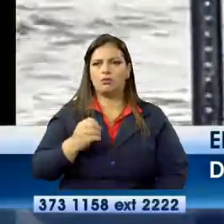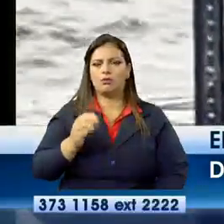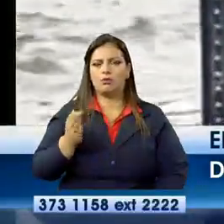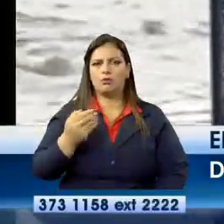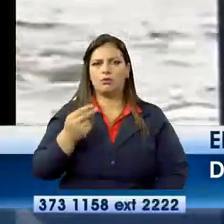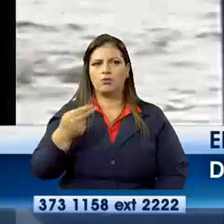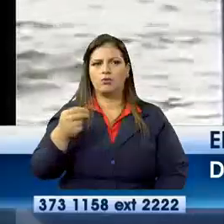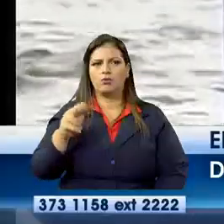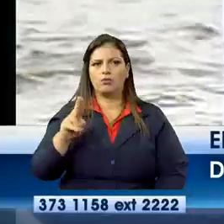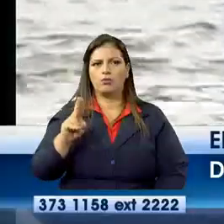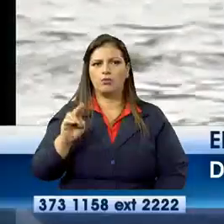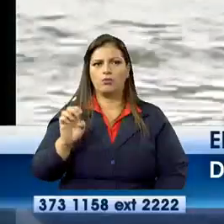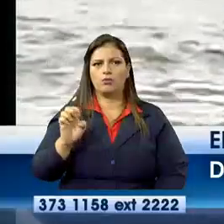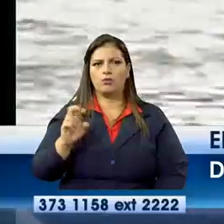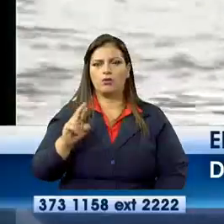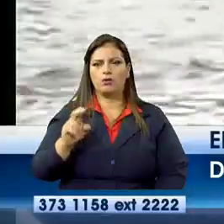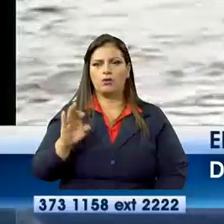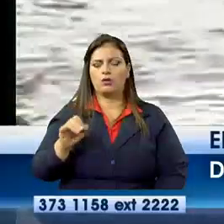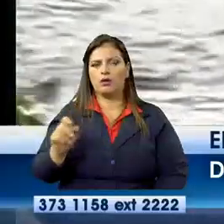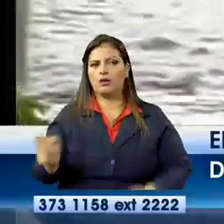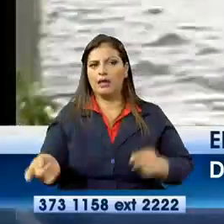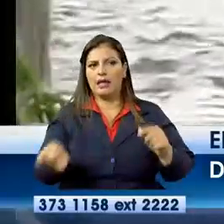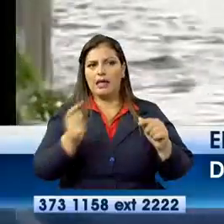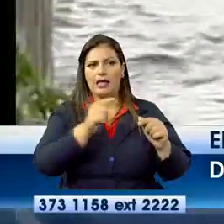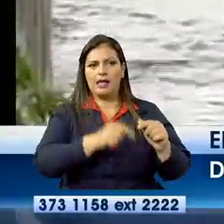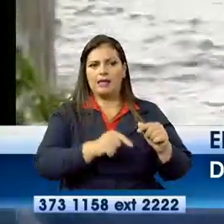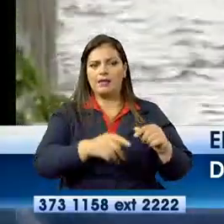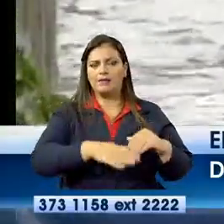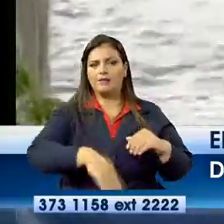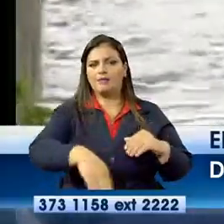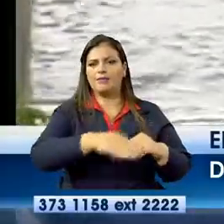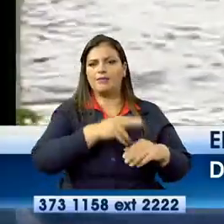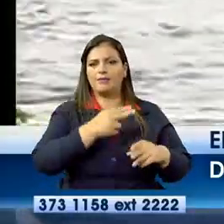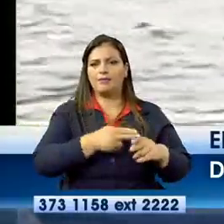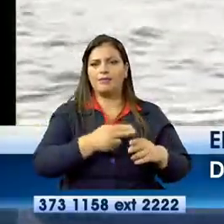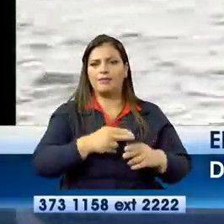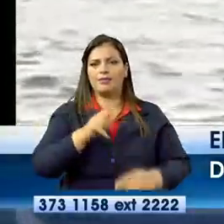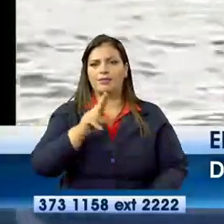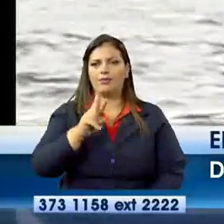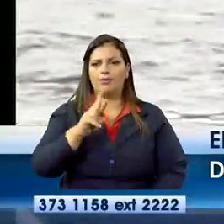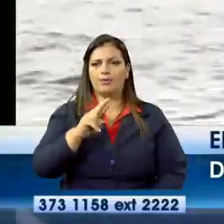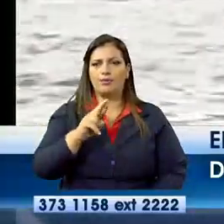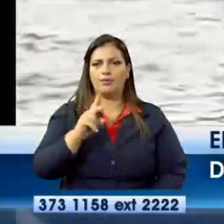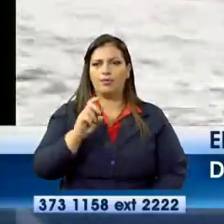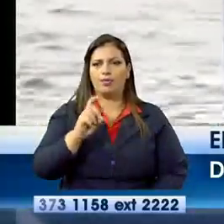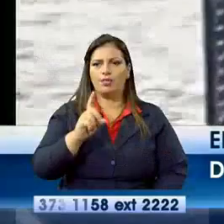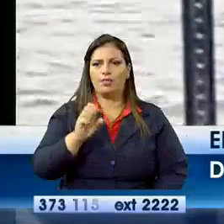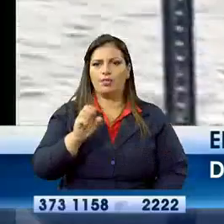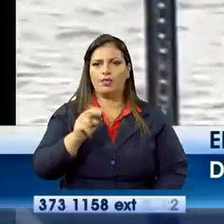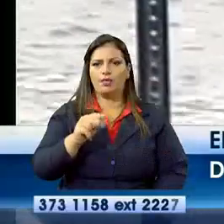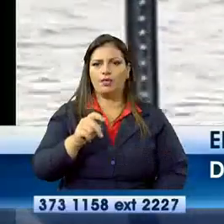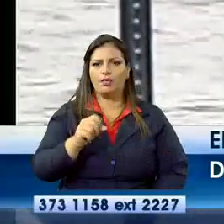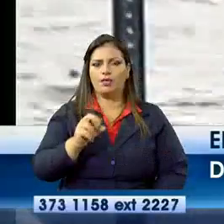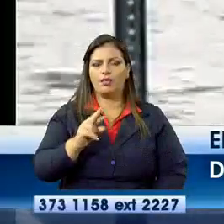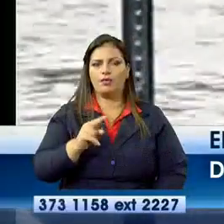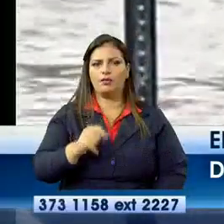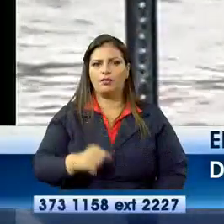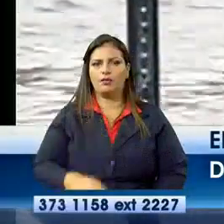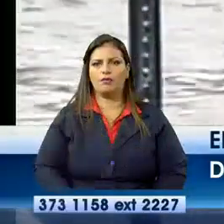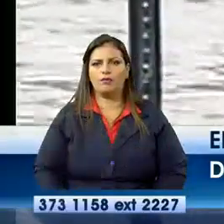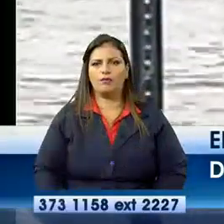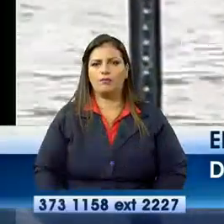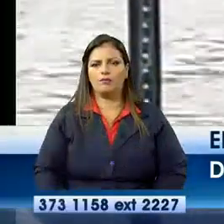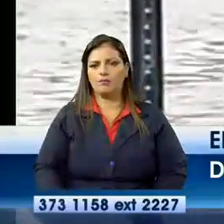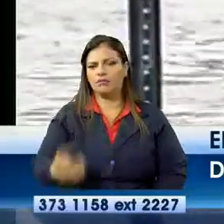novedad. Así que por favor, tome rutas alternas. Si lo desea, si su vehículo es muy bajo, si tiene temor de